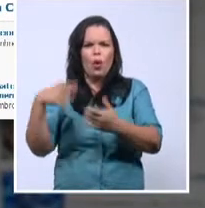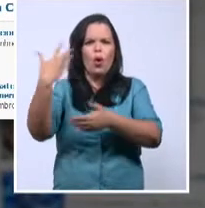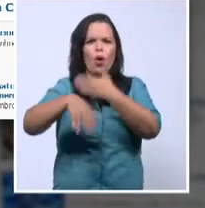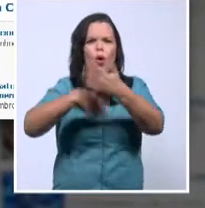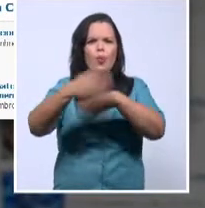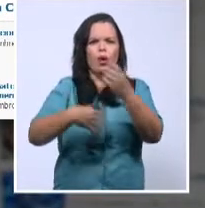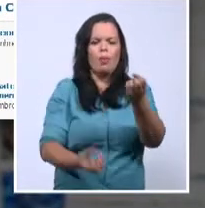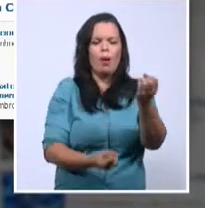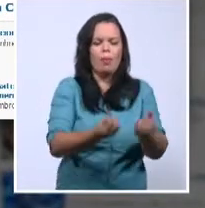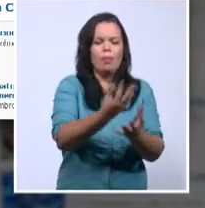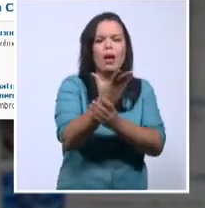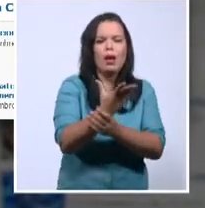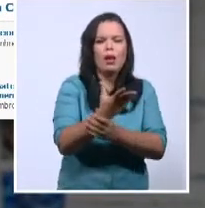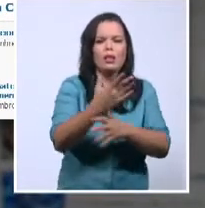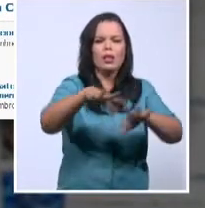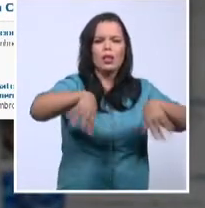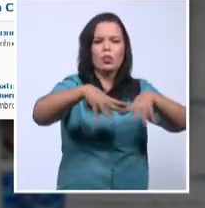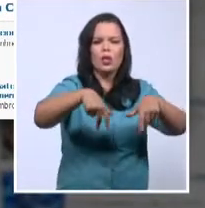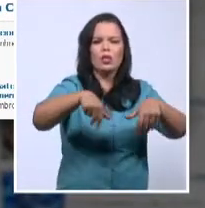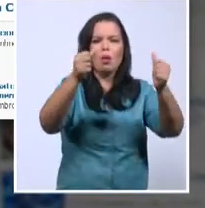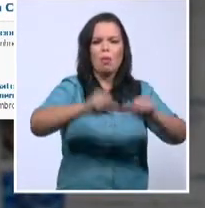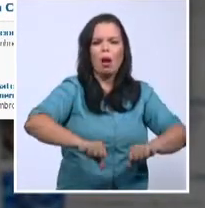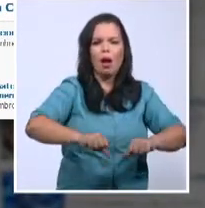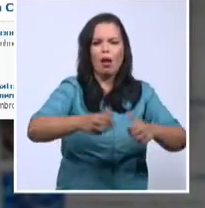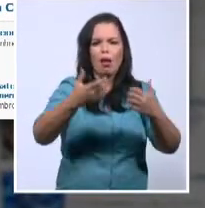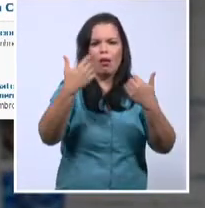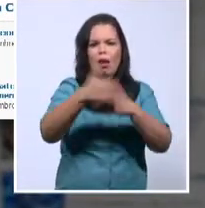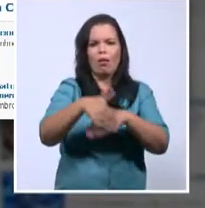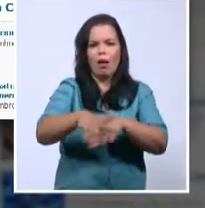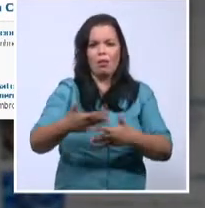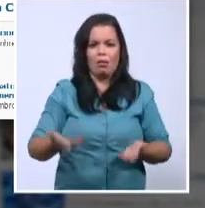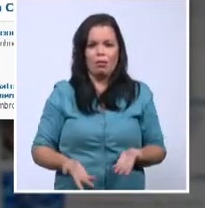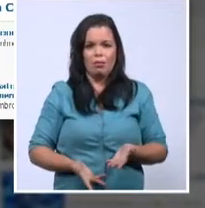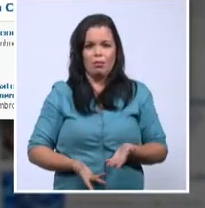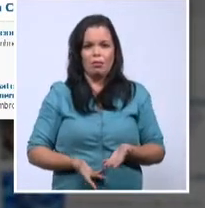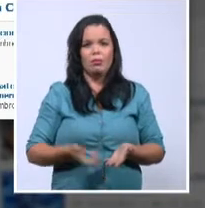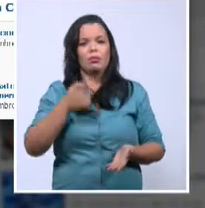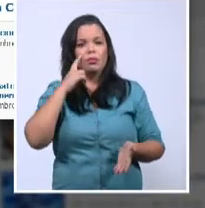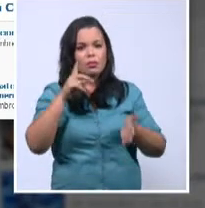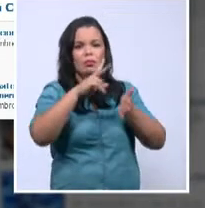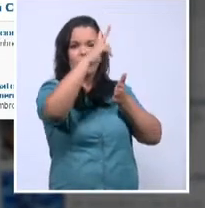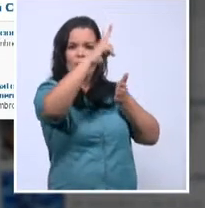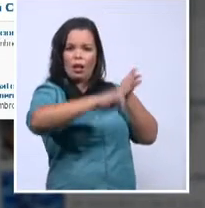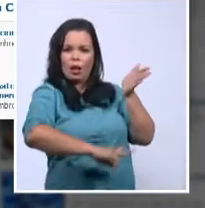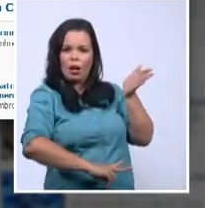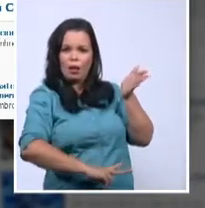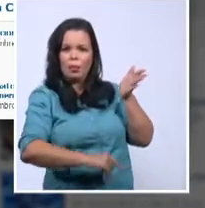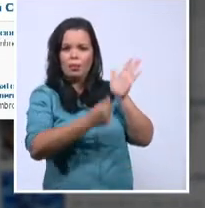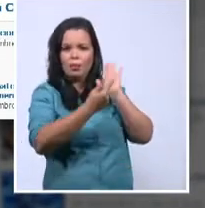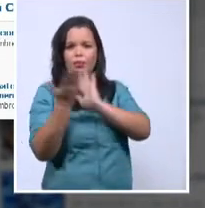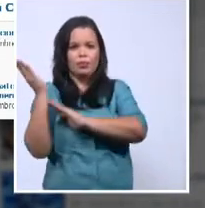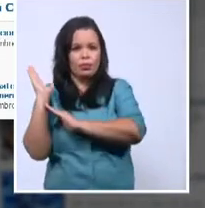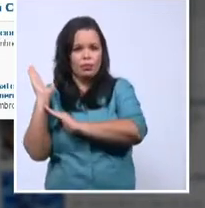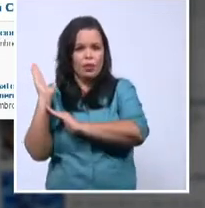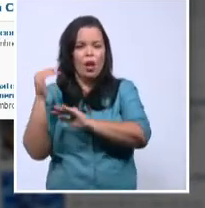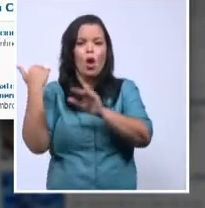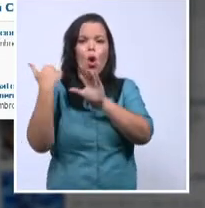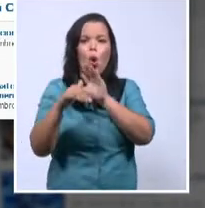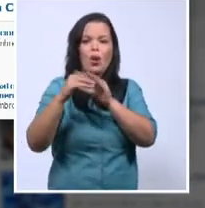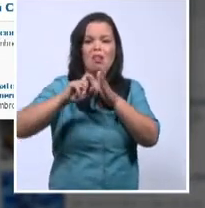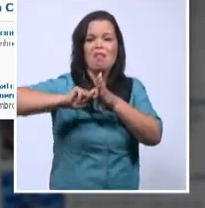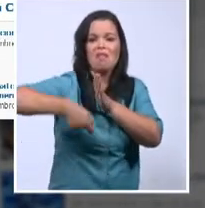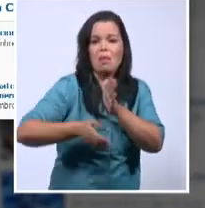llegó en este correo, que ni siquiera está firmado por nadie en particular, se dice, entre otras cosas, que los que están dentro de la